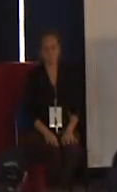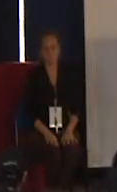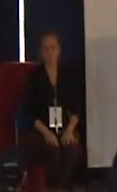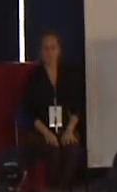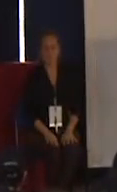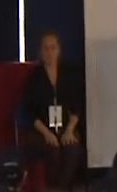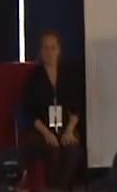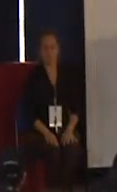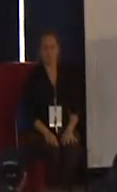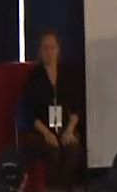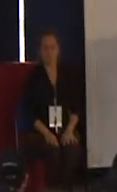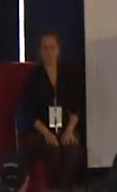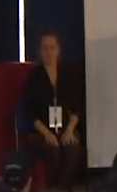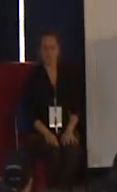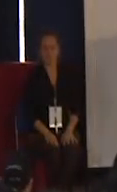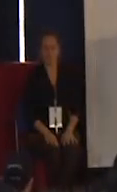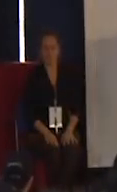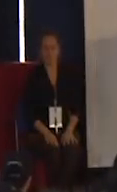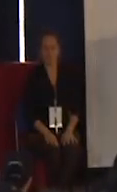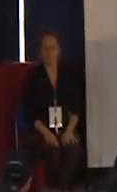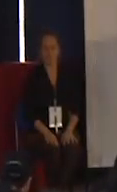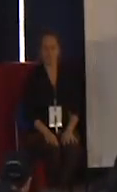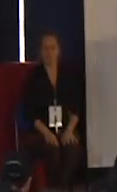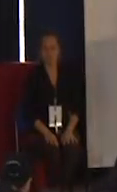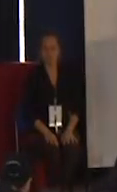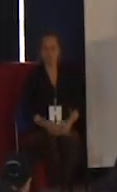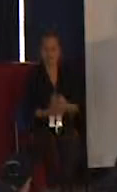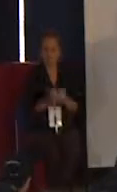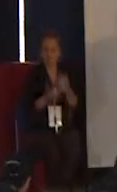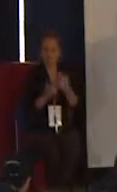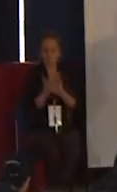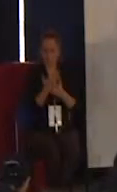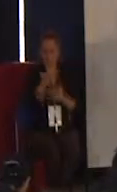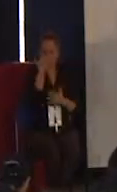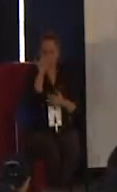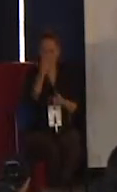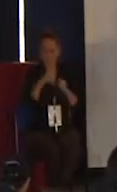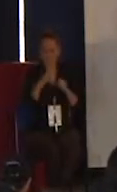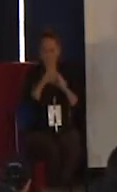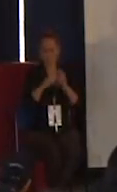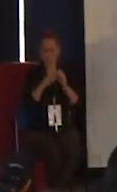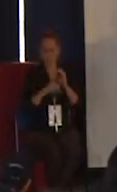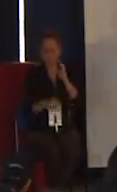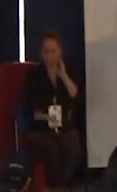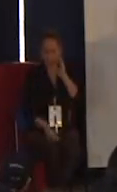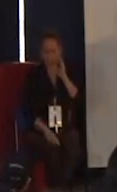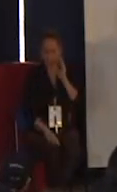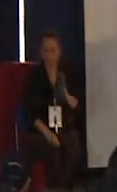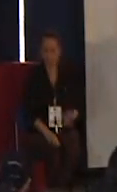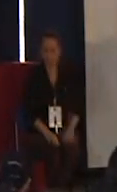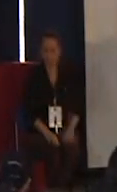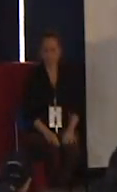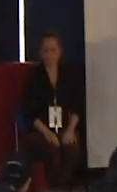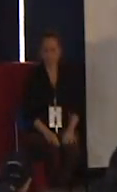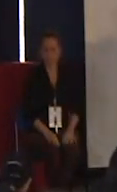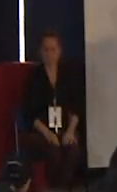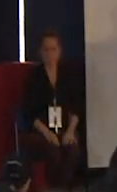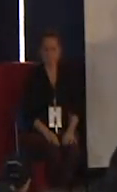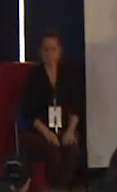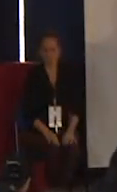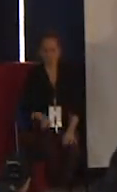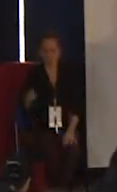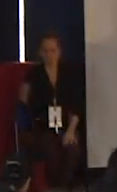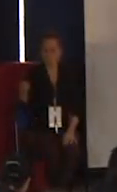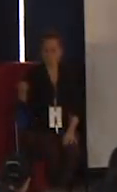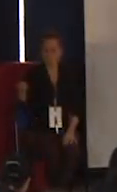Y gracias por darme este cerebro y un lindo corazón para hacer tantas cosas. Ok, muchas gracias,